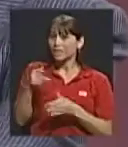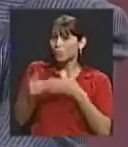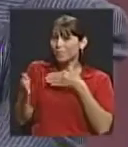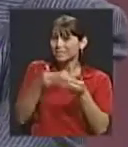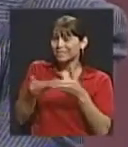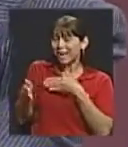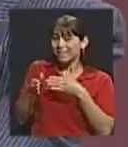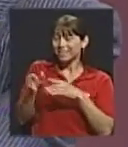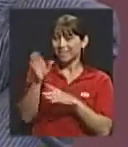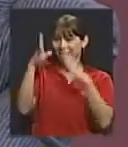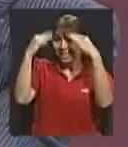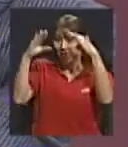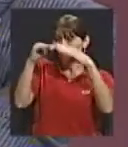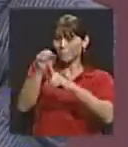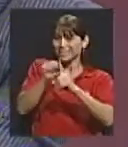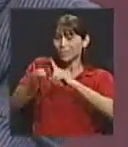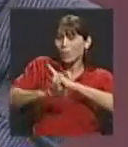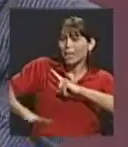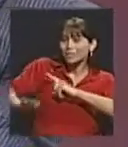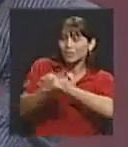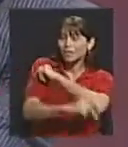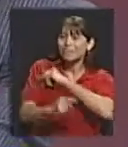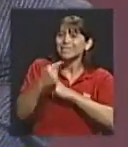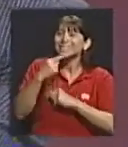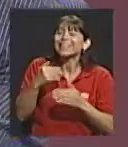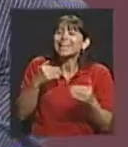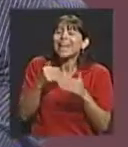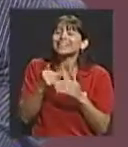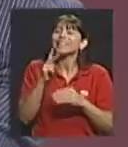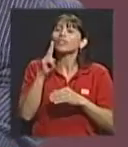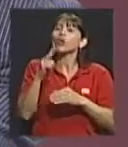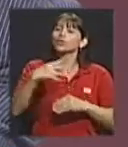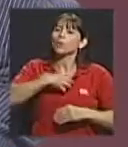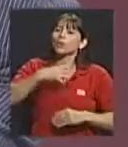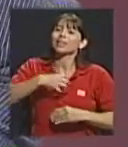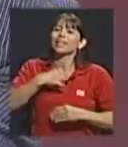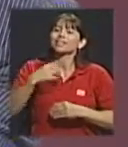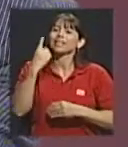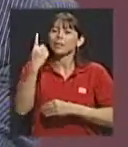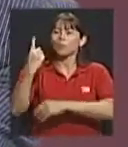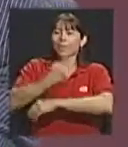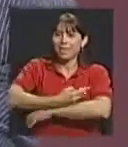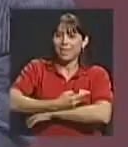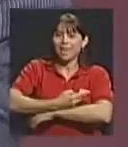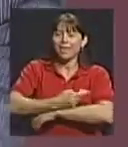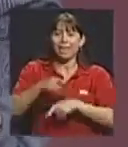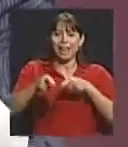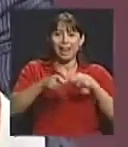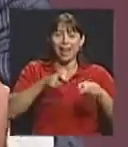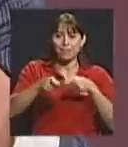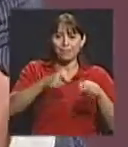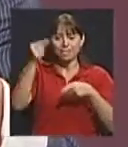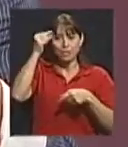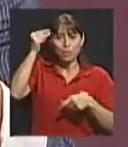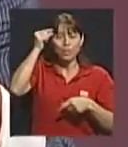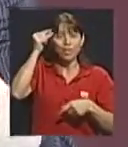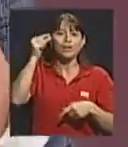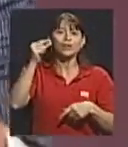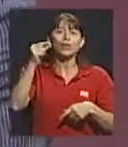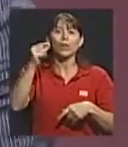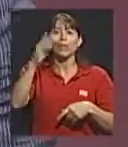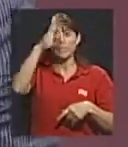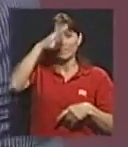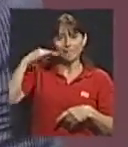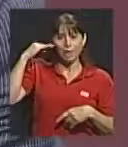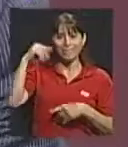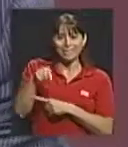recientemente que estamos casi que a dos protestas por día y que es la administración Chinchilla eh Miranda una de las eh uno de